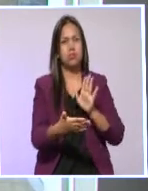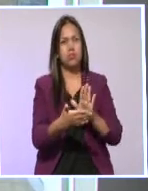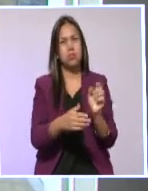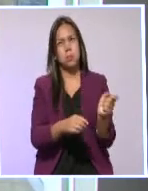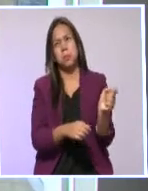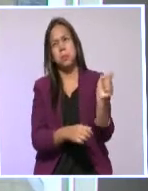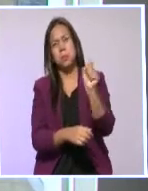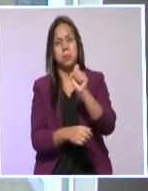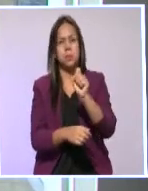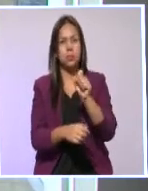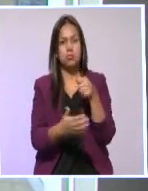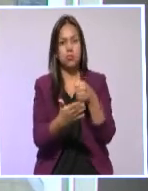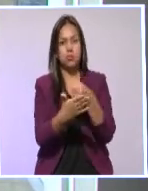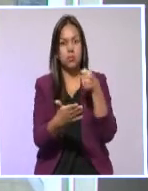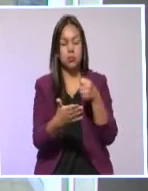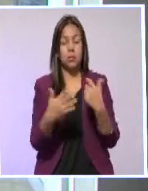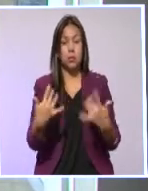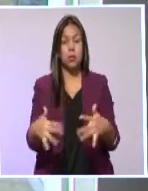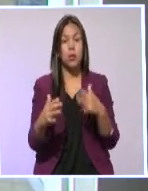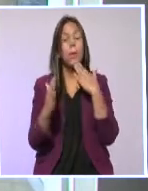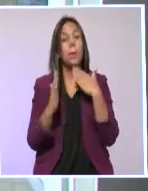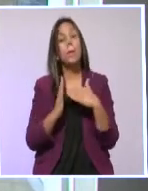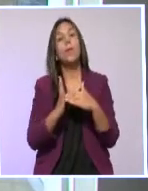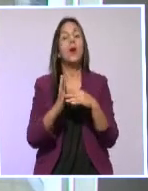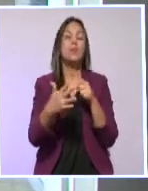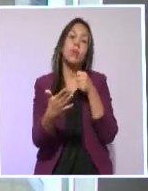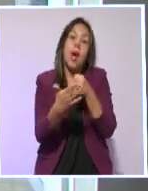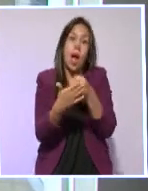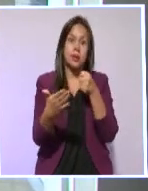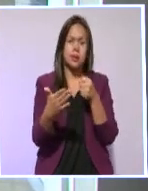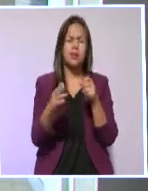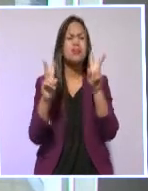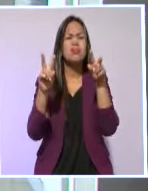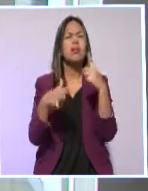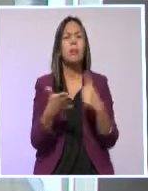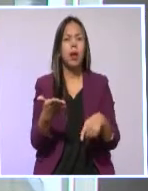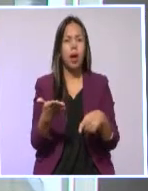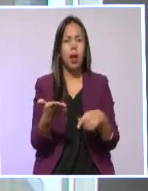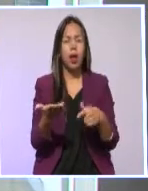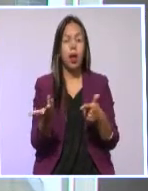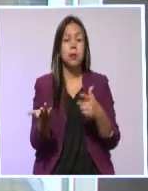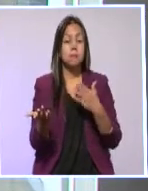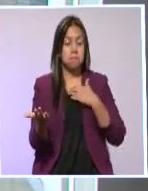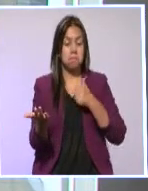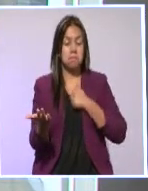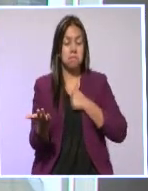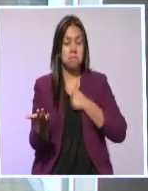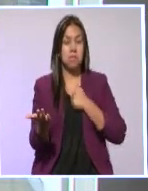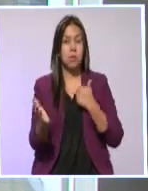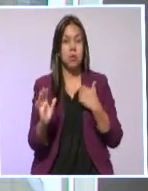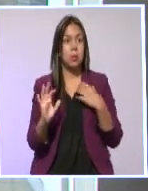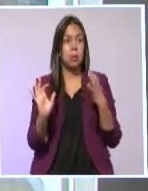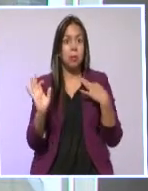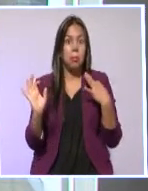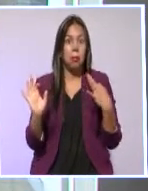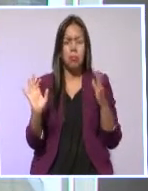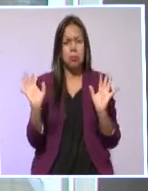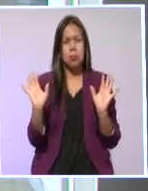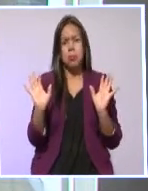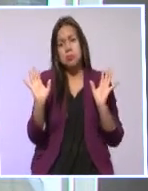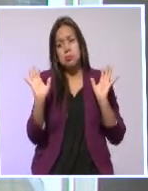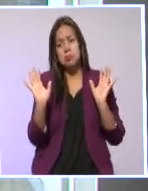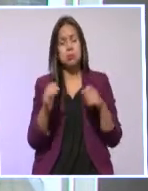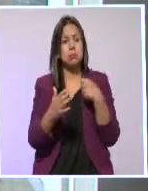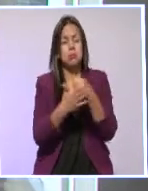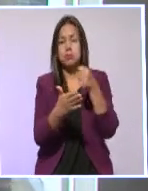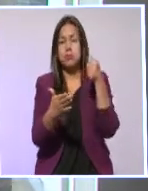por ejemplo, que muchas veces no se tratan de accidentes que han sido por causas involuntarias, sino que la principal causa que